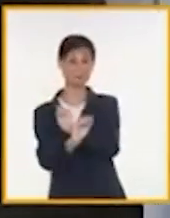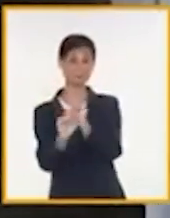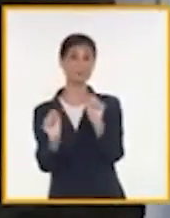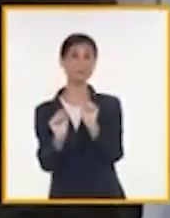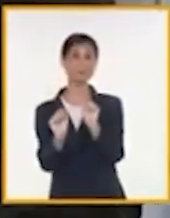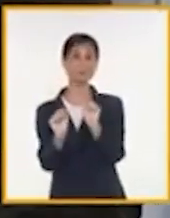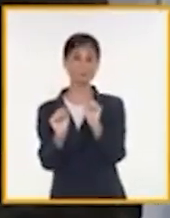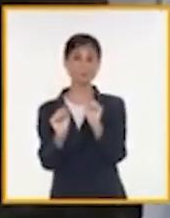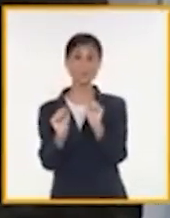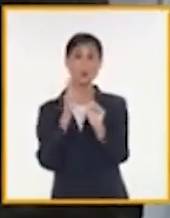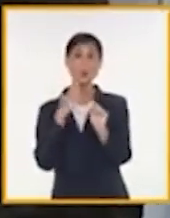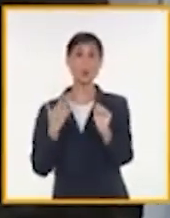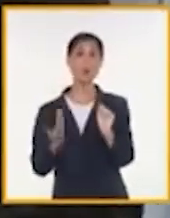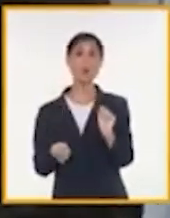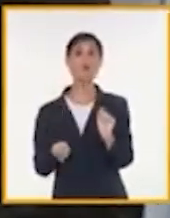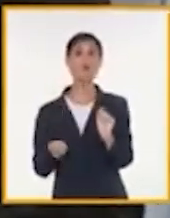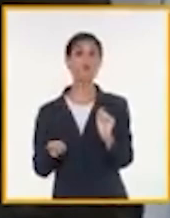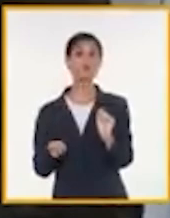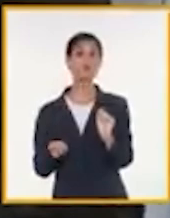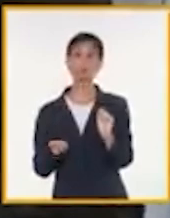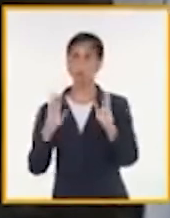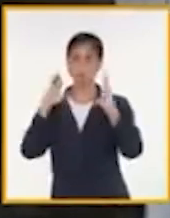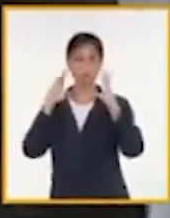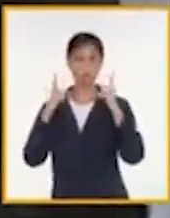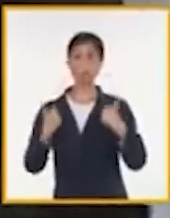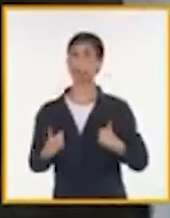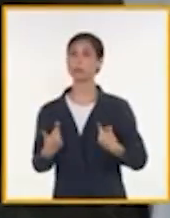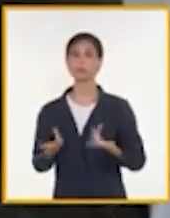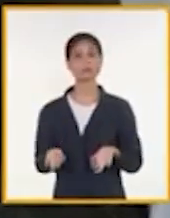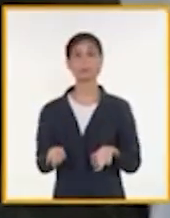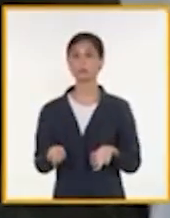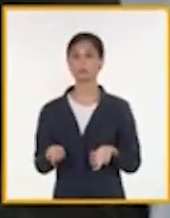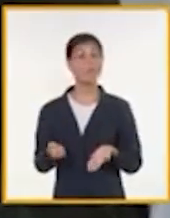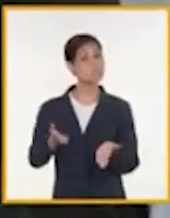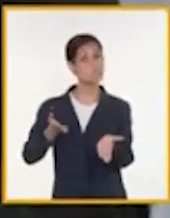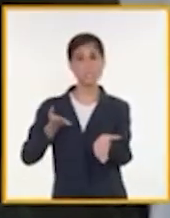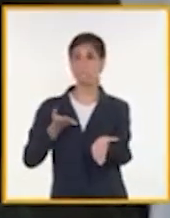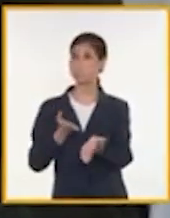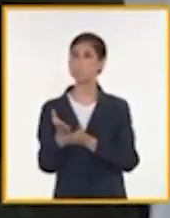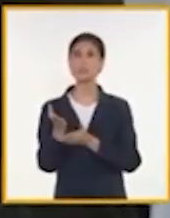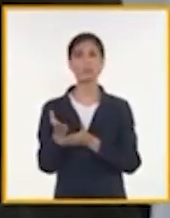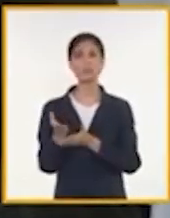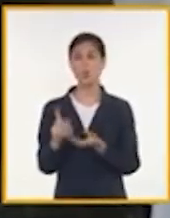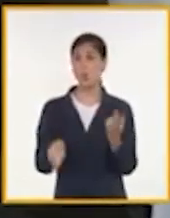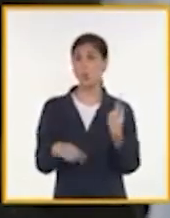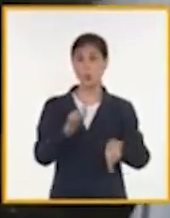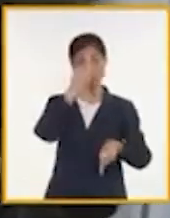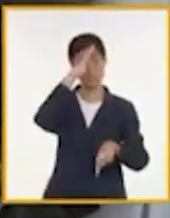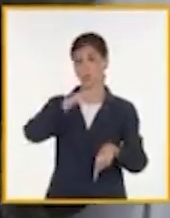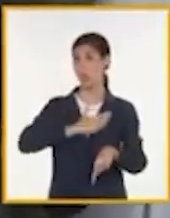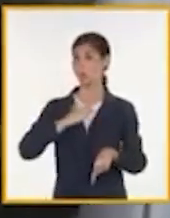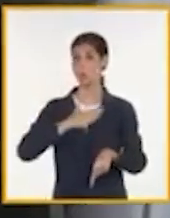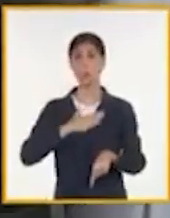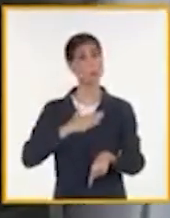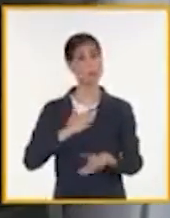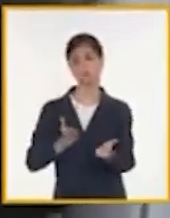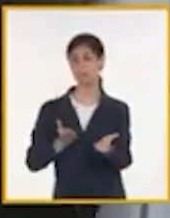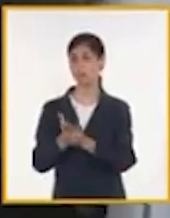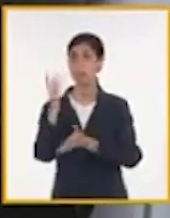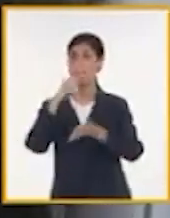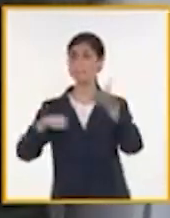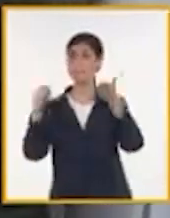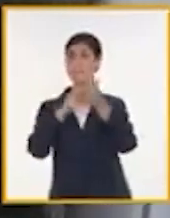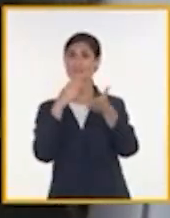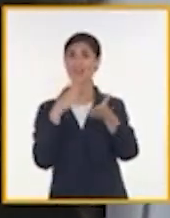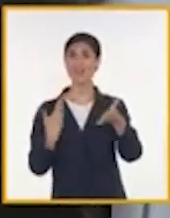comisorio como una señal de impunidad que se convierte en un estímulo para seguir incentivando y seguir organizando y financiando acciones